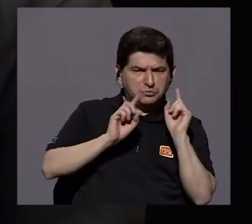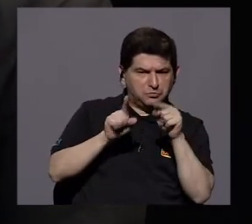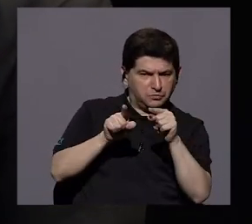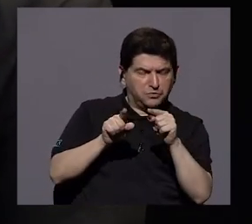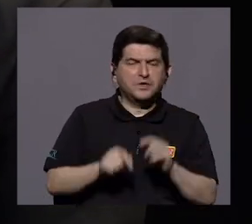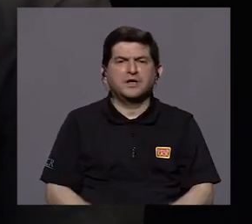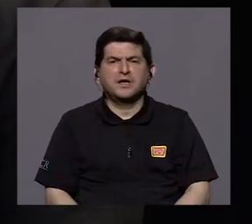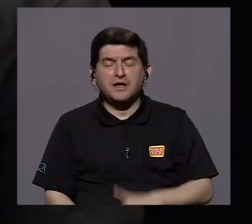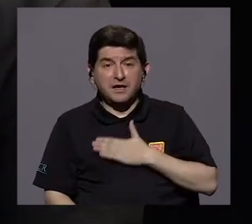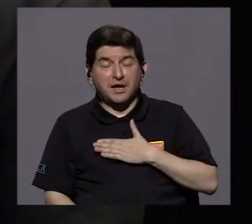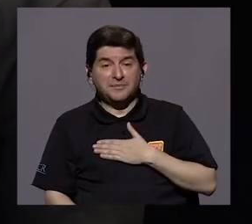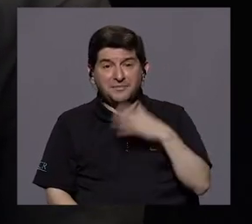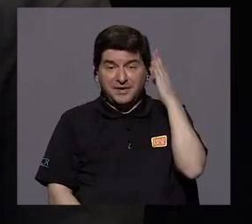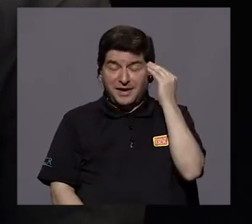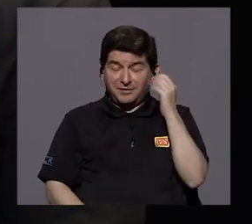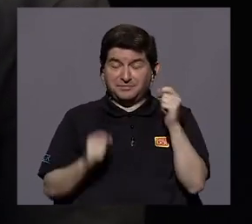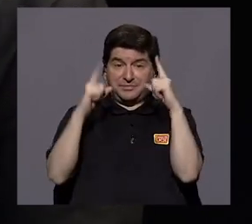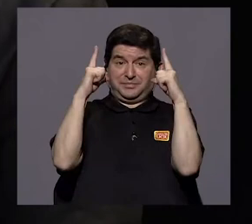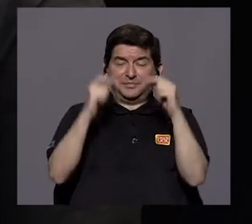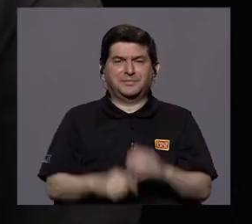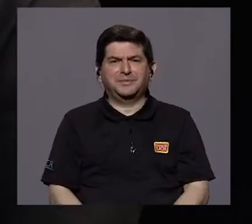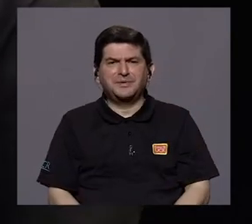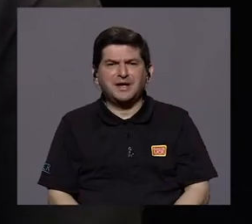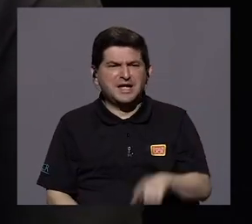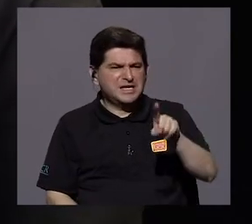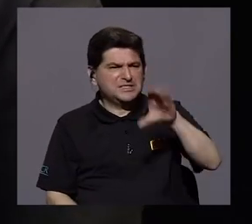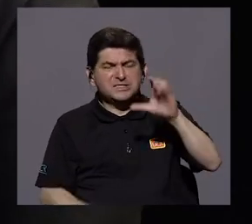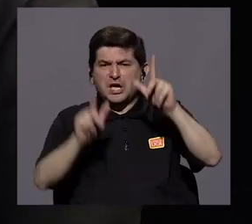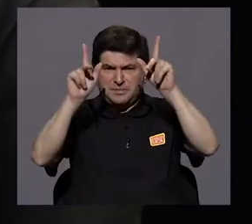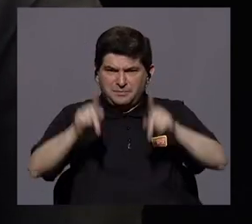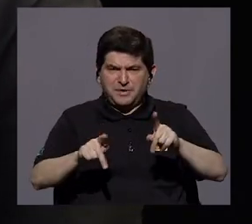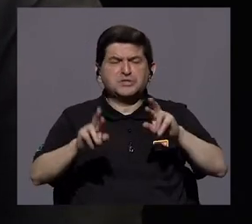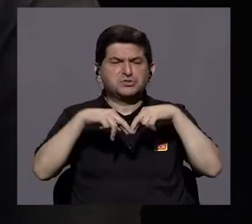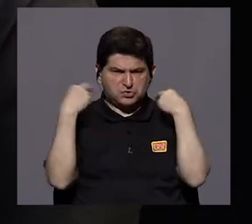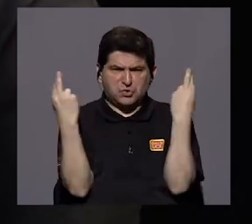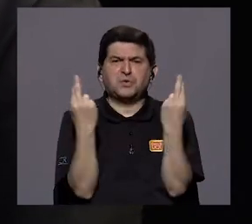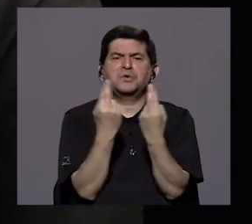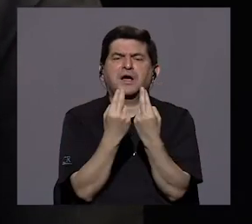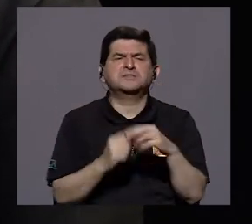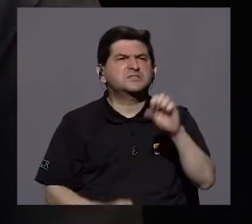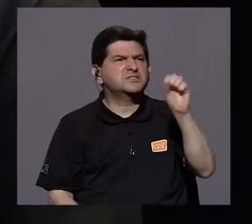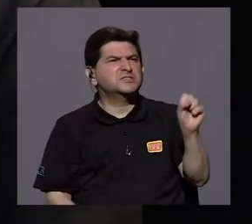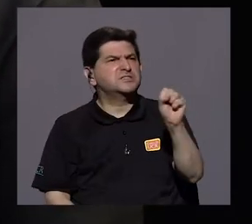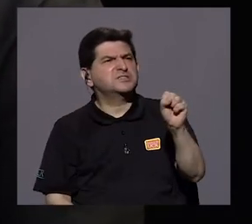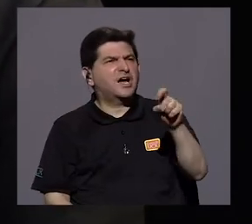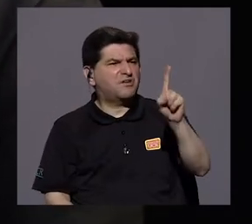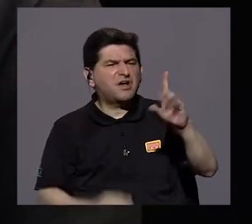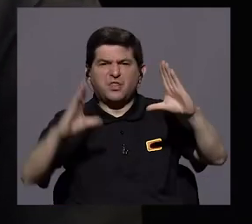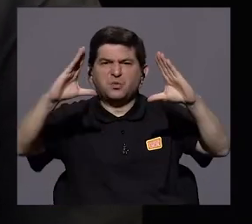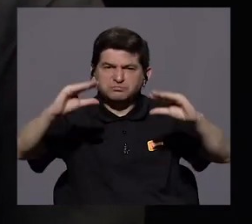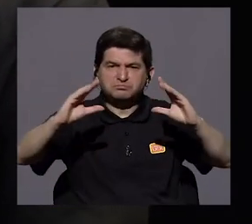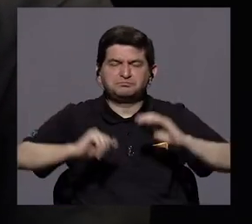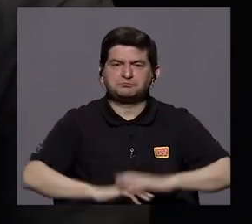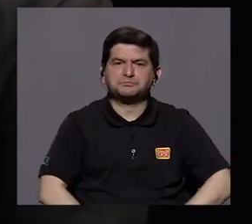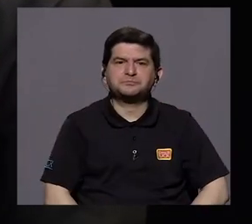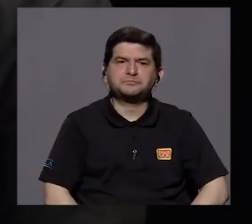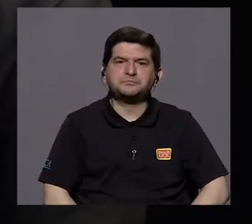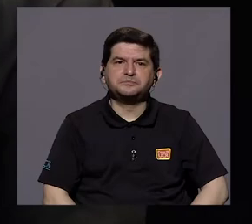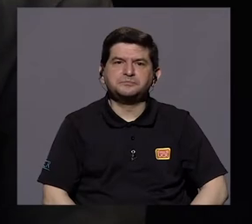una anécdota que me impresionó mucho porque llegaron más de 100 personas a la reunión un sábado a la